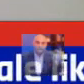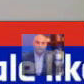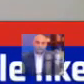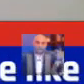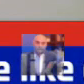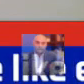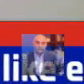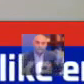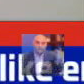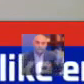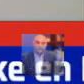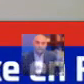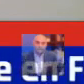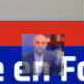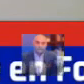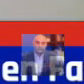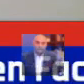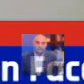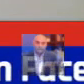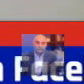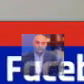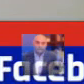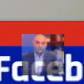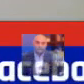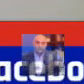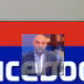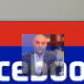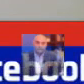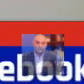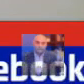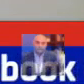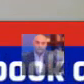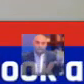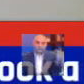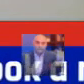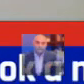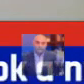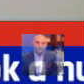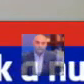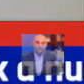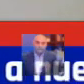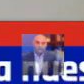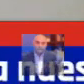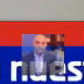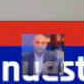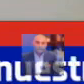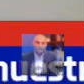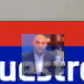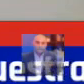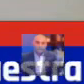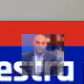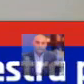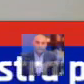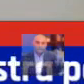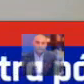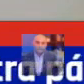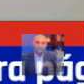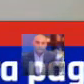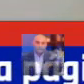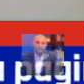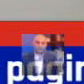en esos medios de comunicación corporativos, donde lo único que hacen es sentarse a difundir